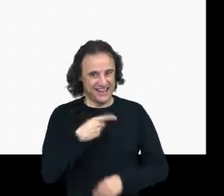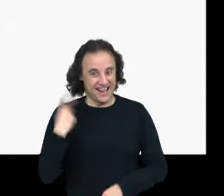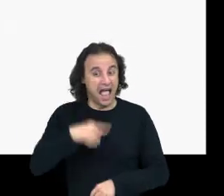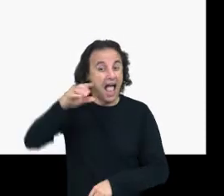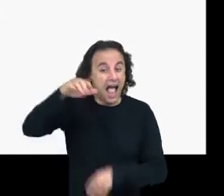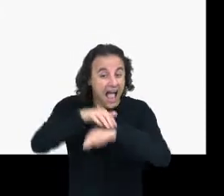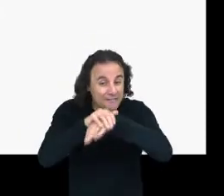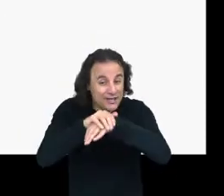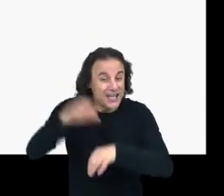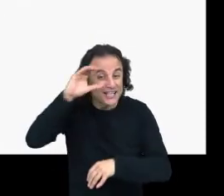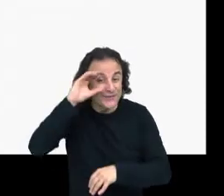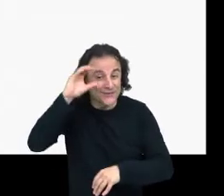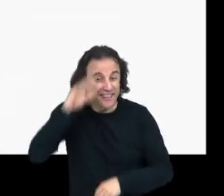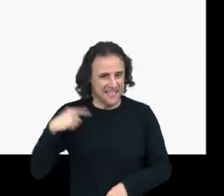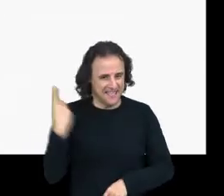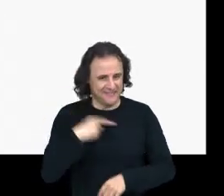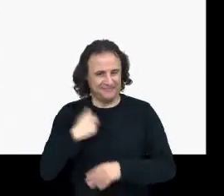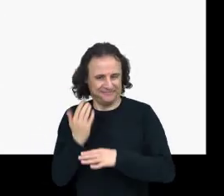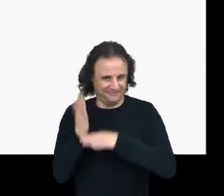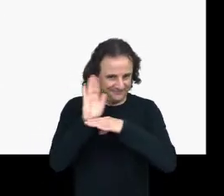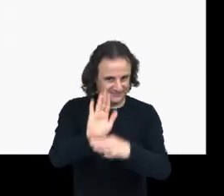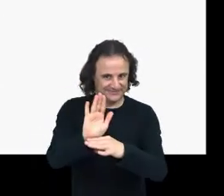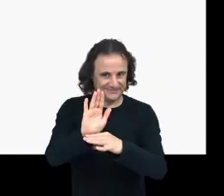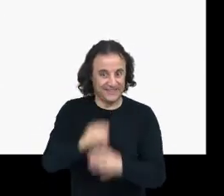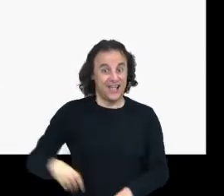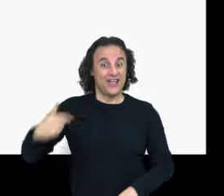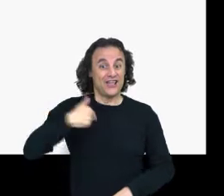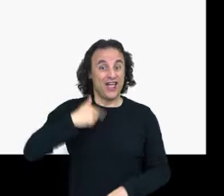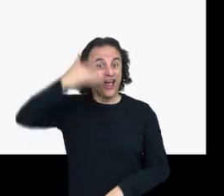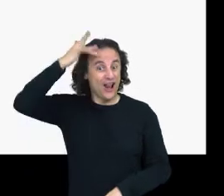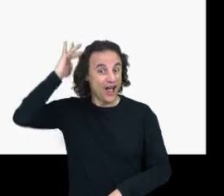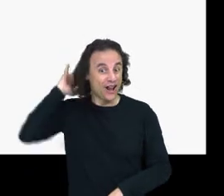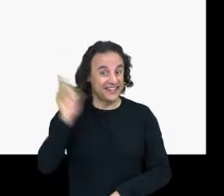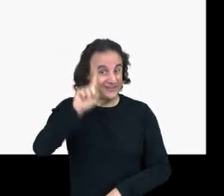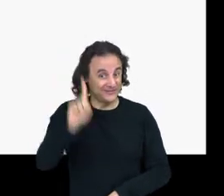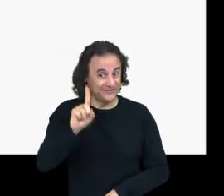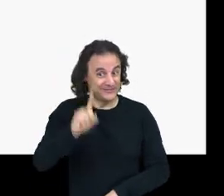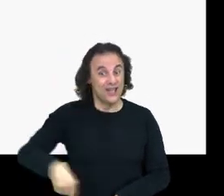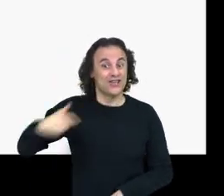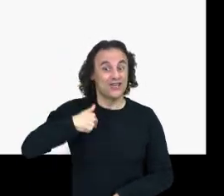Son los amigos, démonos que presentar. Es Loli,